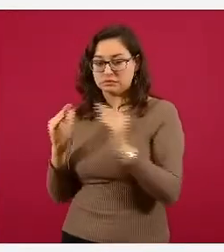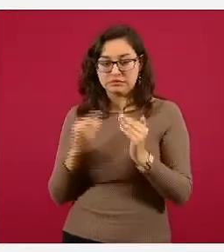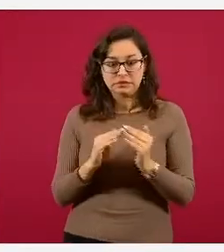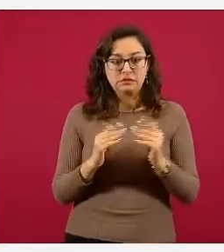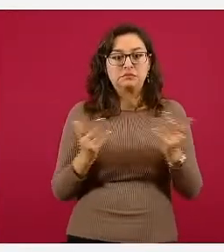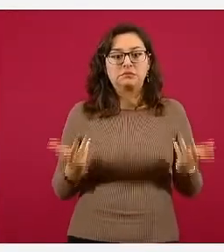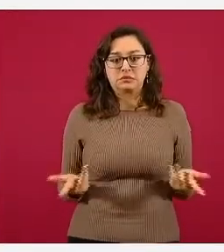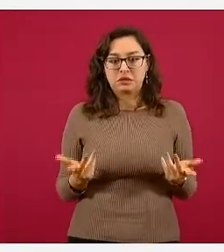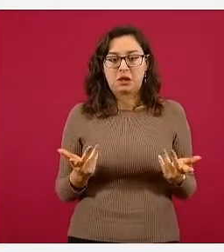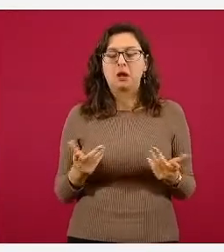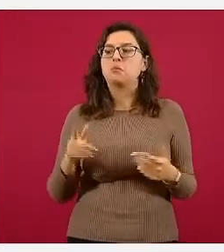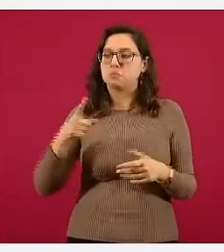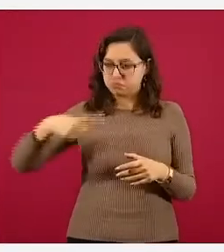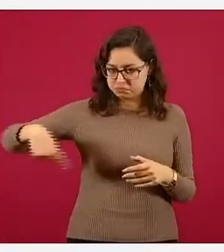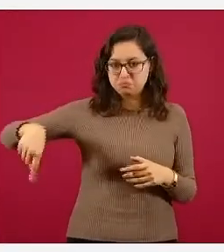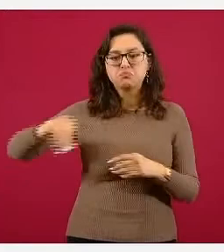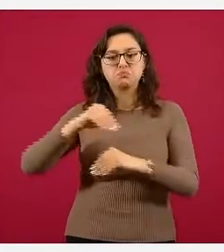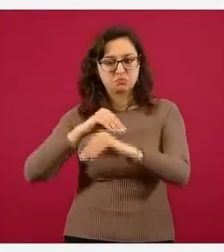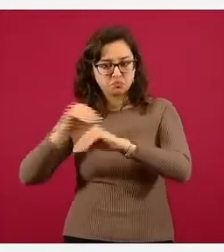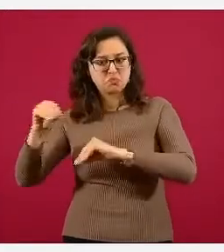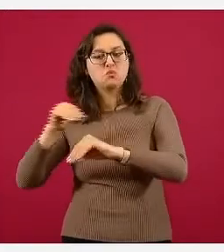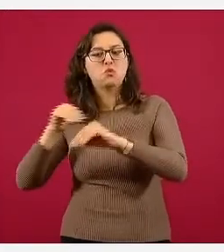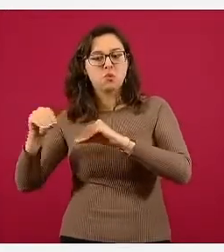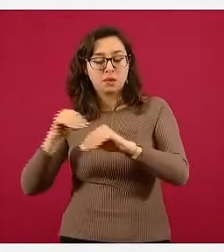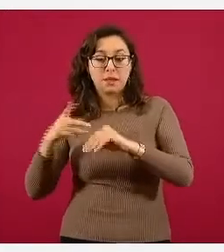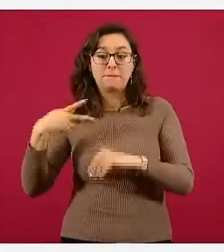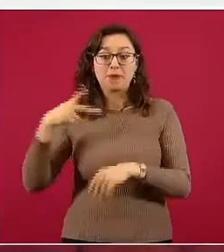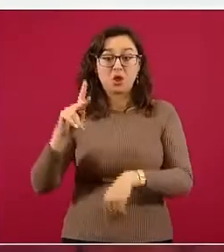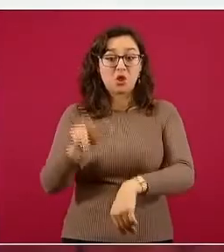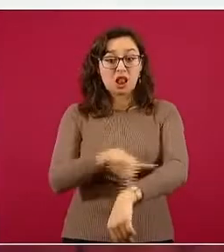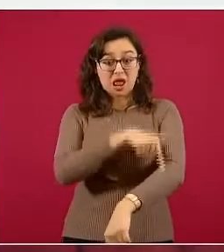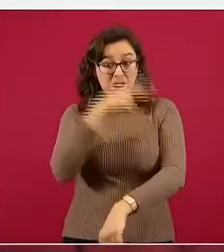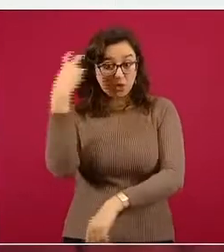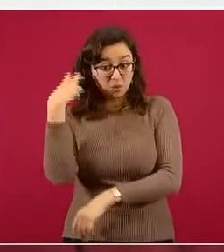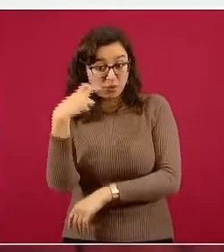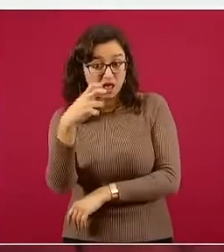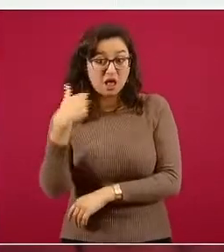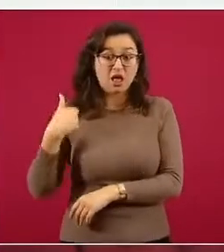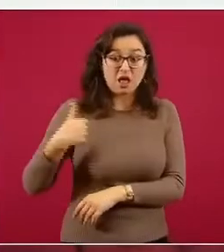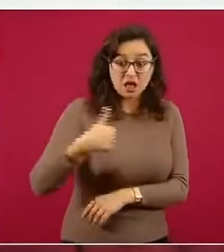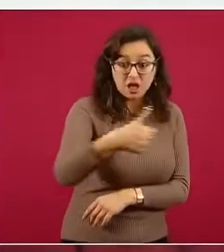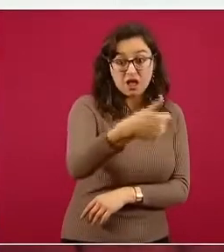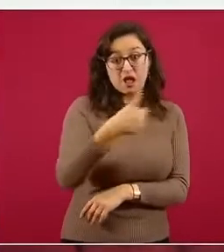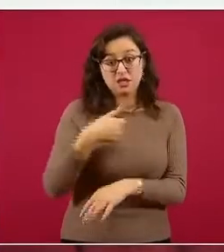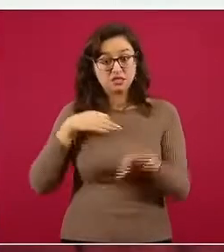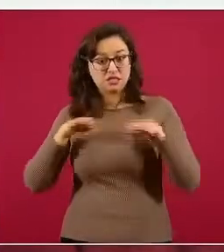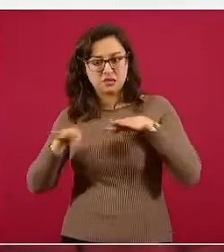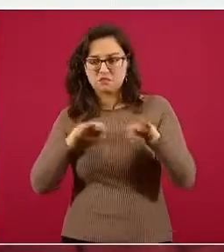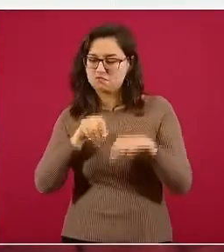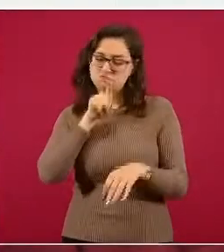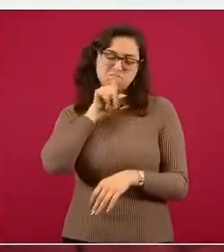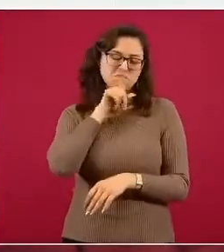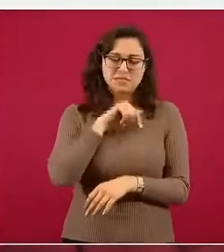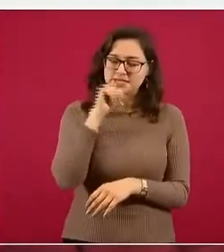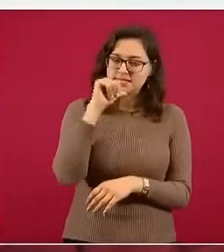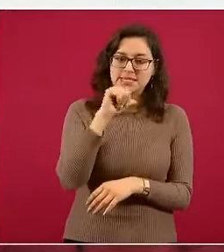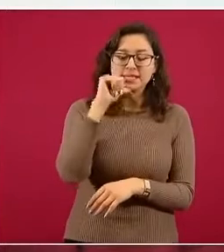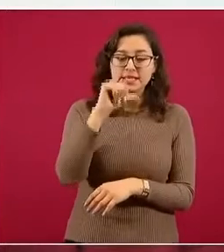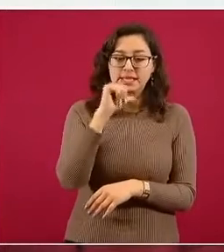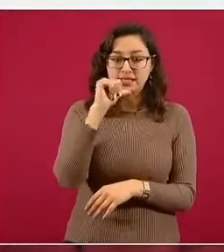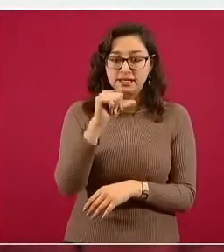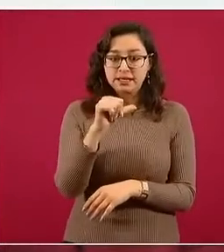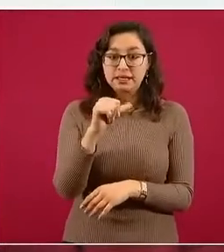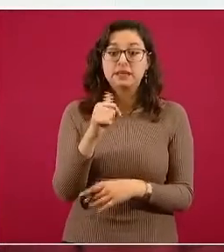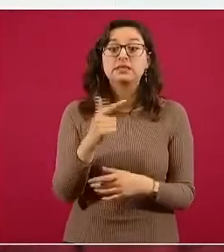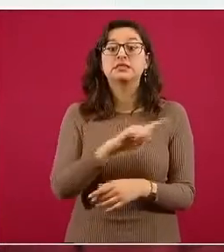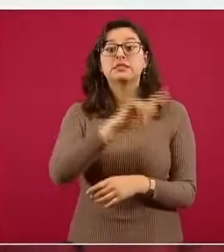moviendo dentro de sus colonias, pero no haciendo los viajes largos que se suelen hacer al trabajo o a otros lugares. Y a partir de lo que llamamos la